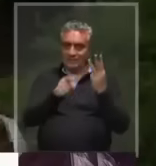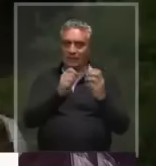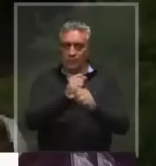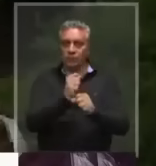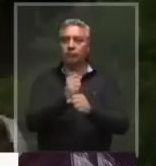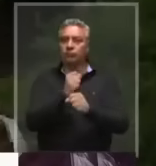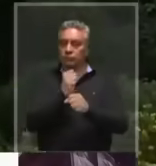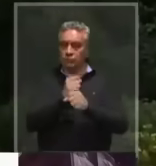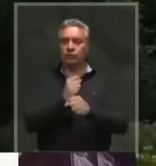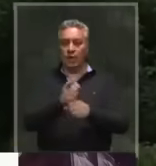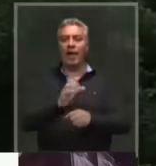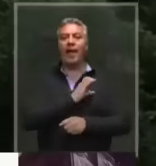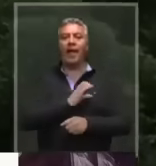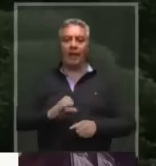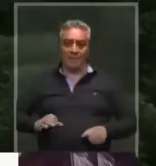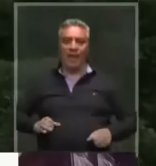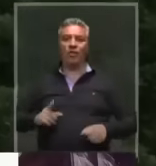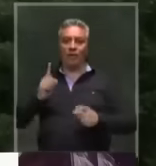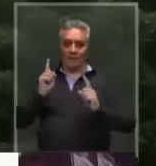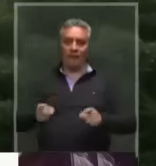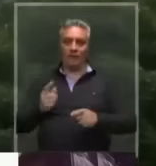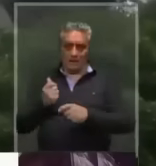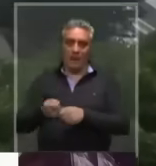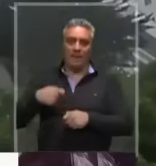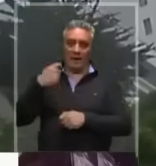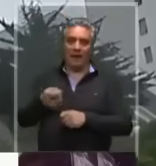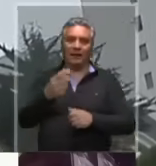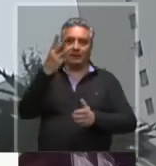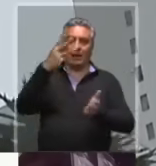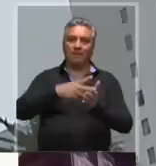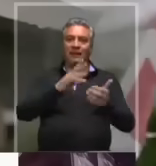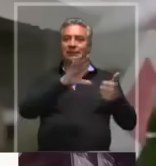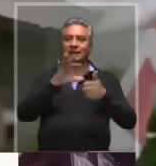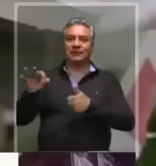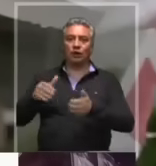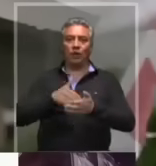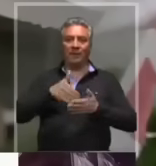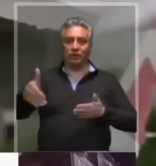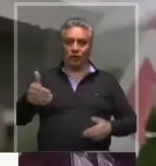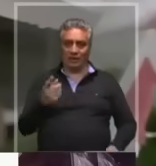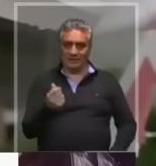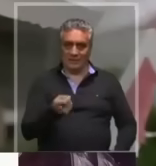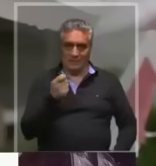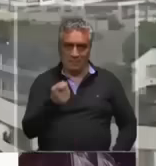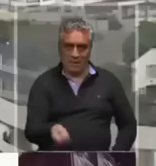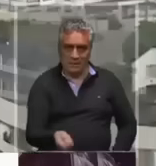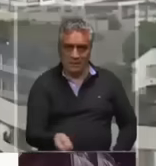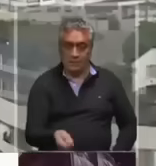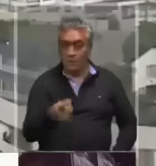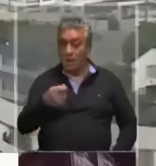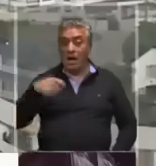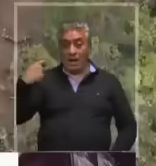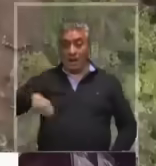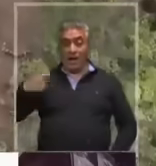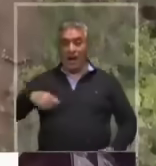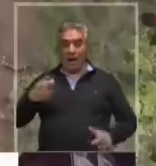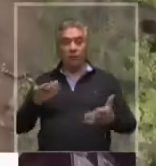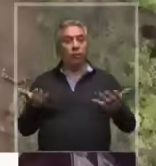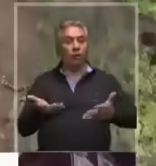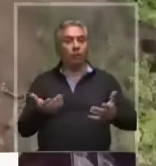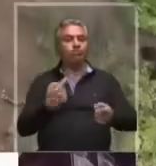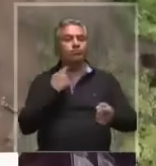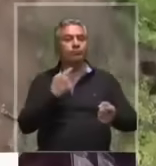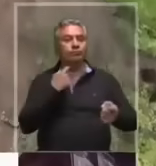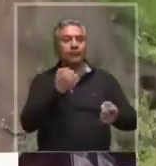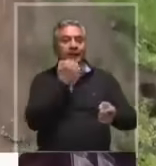inicialmente obligó al Estado a pagar 3.600 millones de pesos. Un costo alto para el fisco por una cadena de errores, pero también para